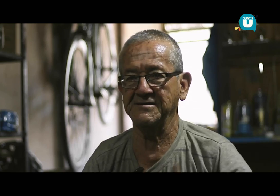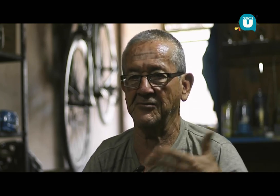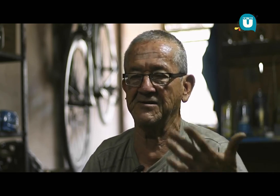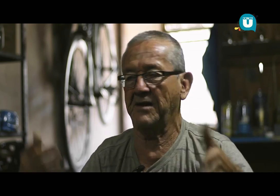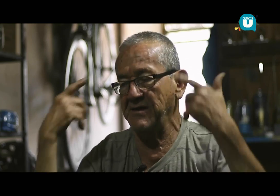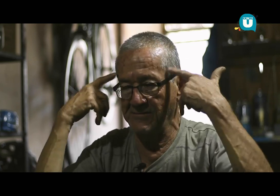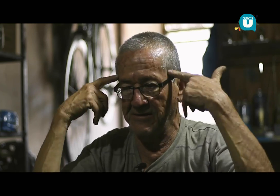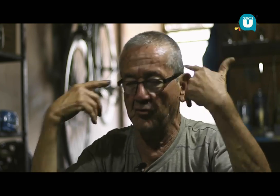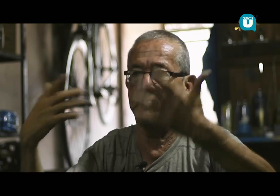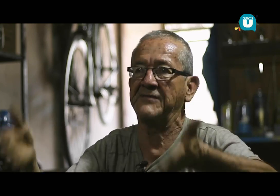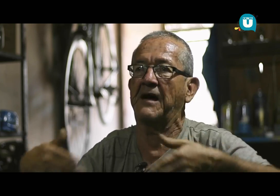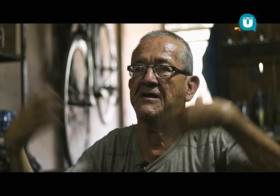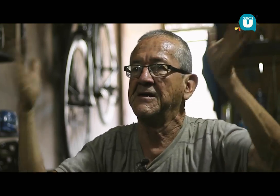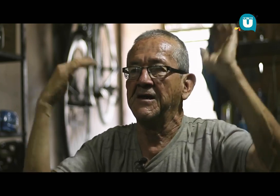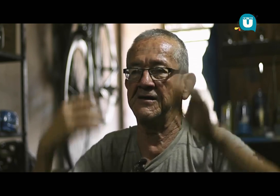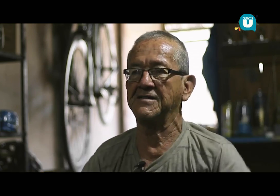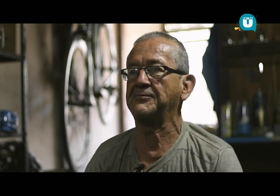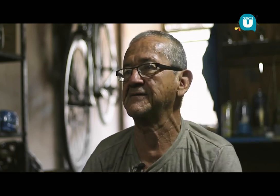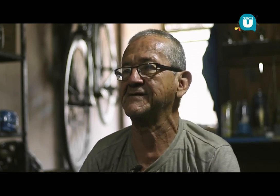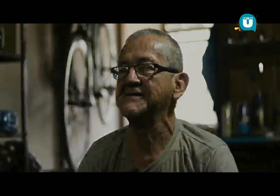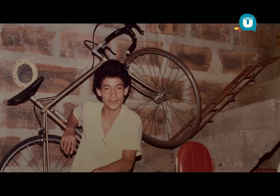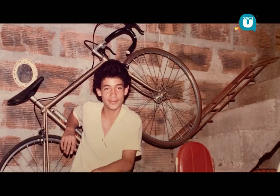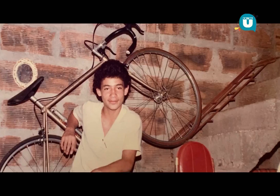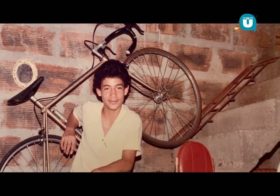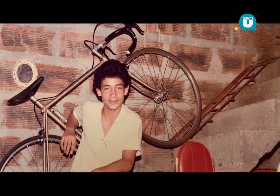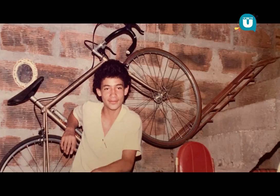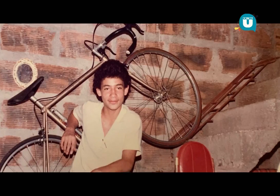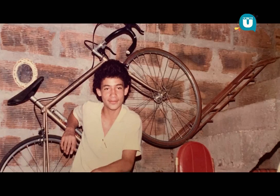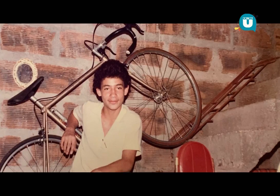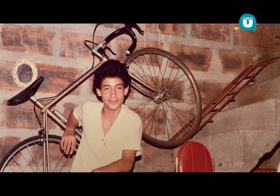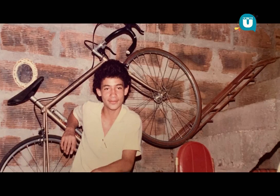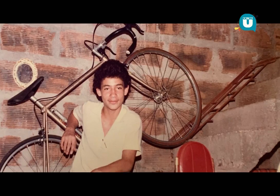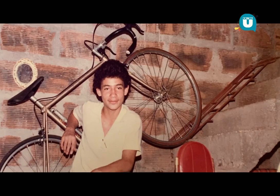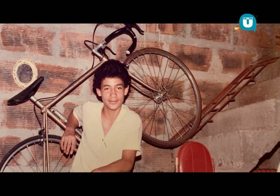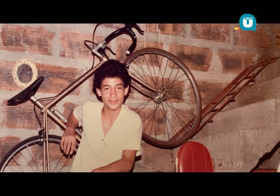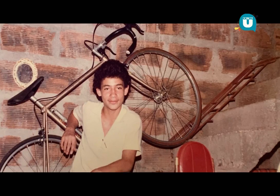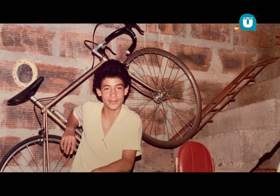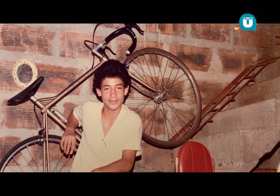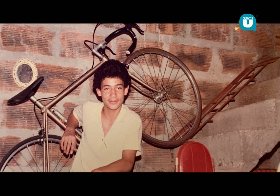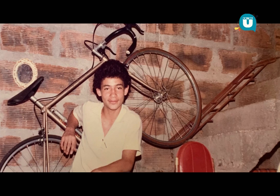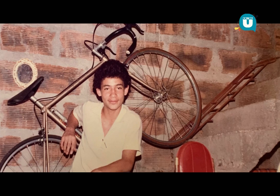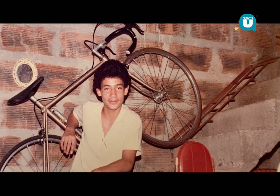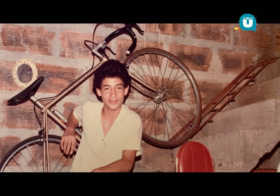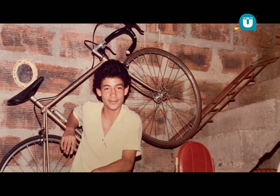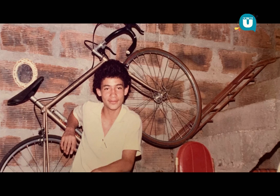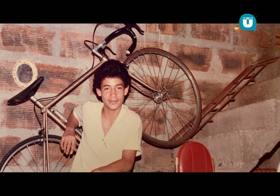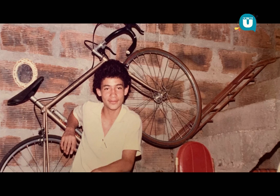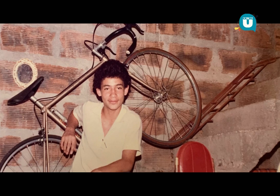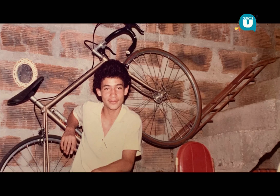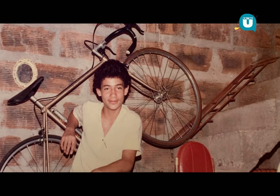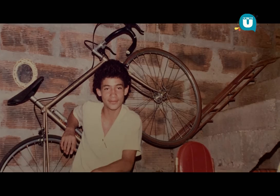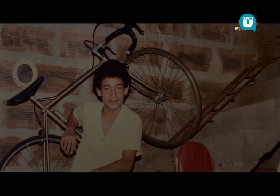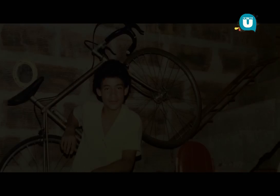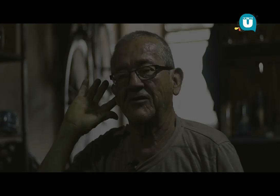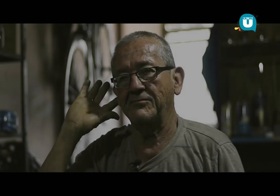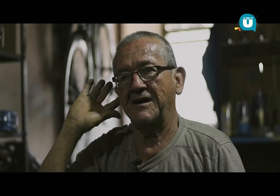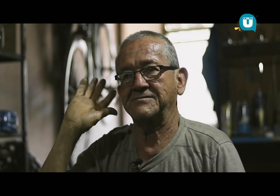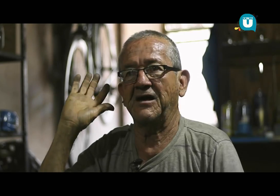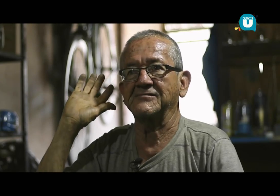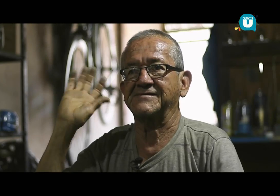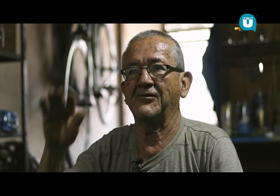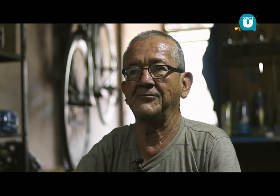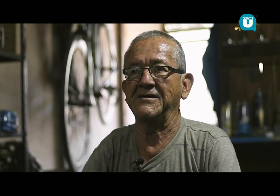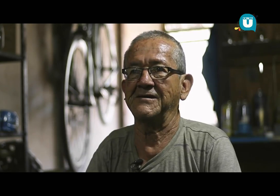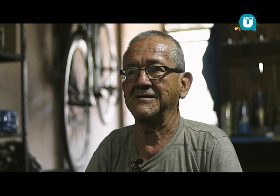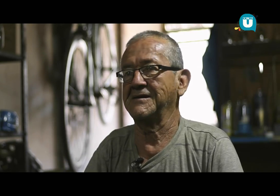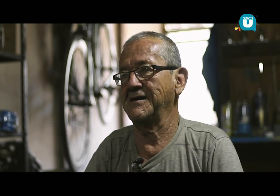oír y a desarrollarme y a documentarme en el deporte, lo que fue las carreras de ciclismo, que fue lo que más me atrajo, lo que más